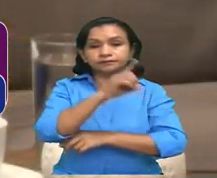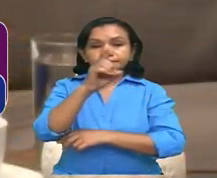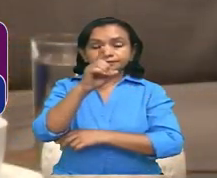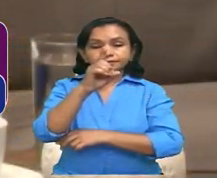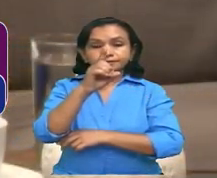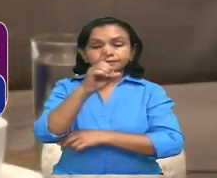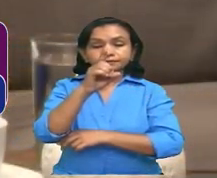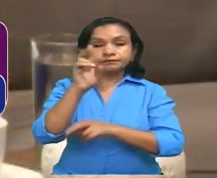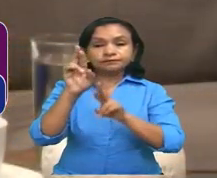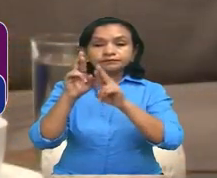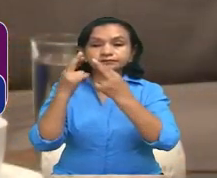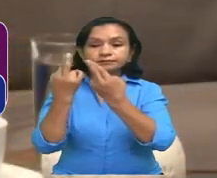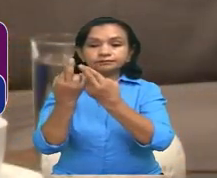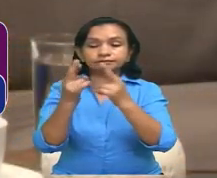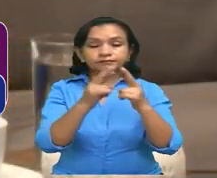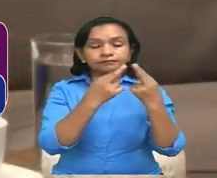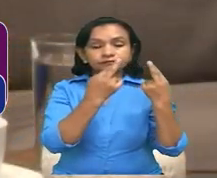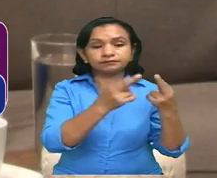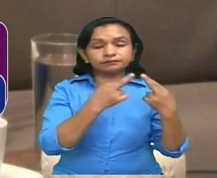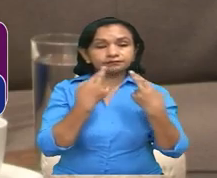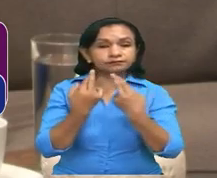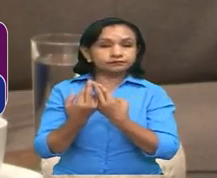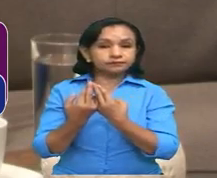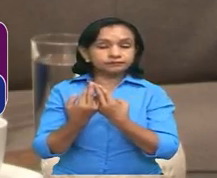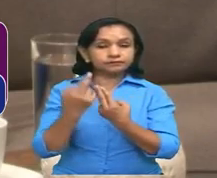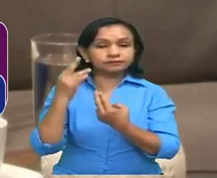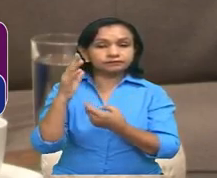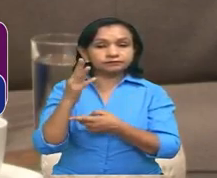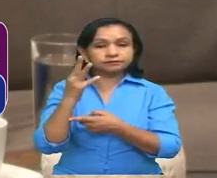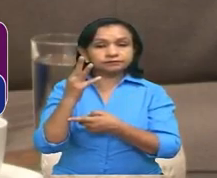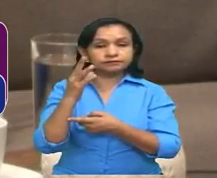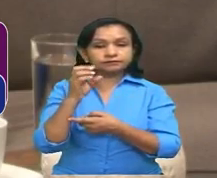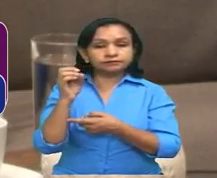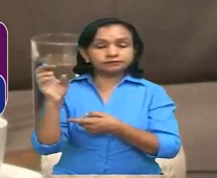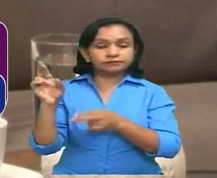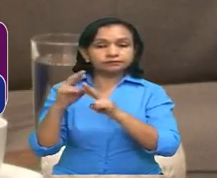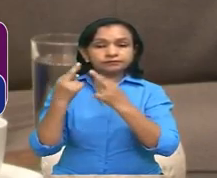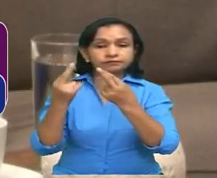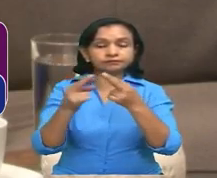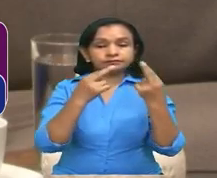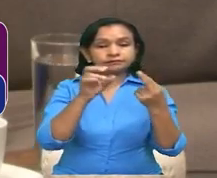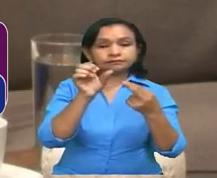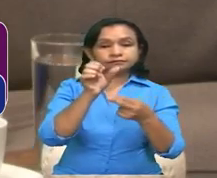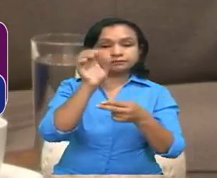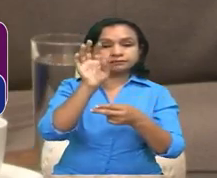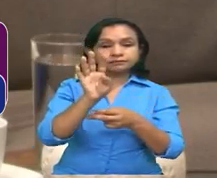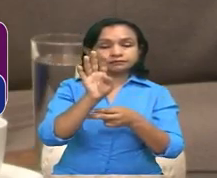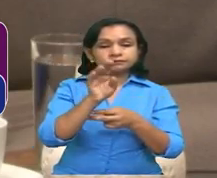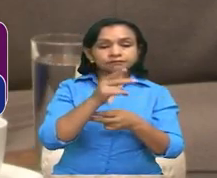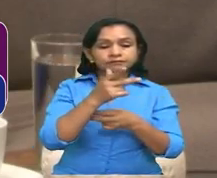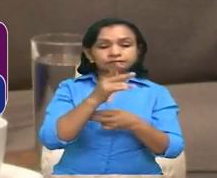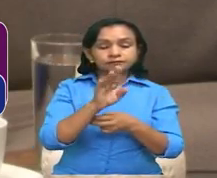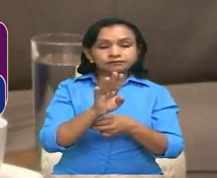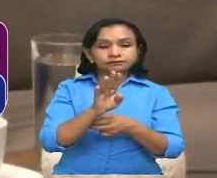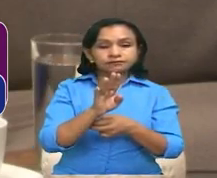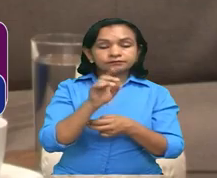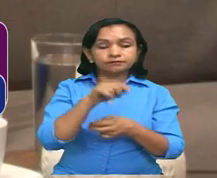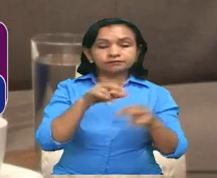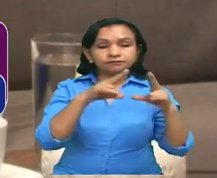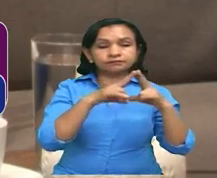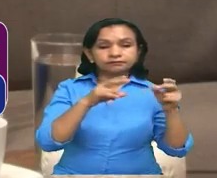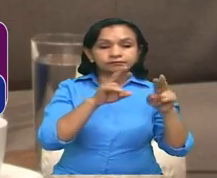a nosotros una participación tan amplia? Bueno, de hecho, el primer día fue